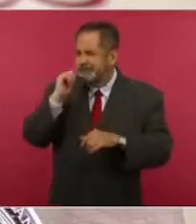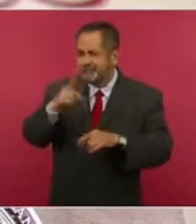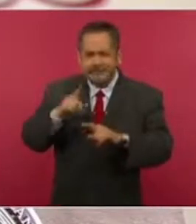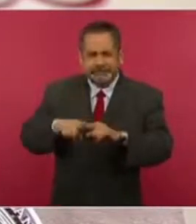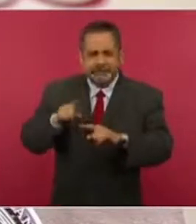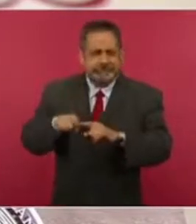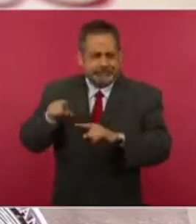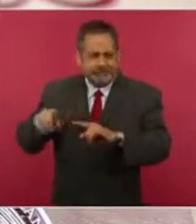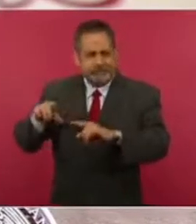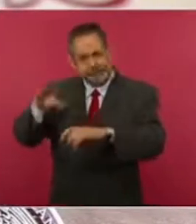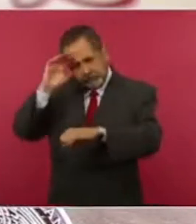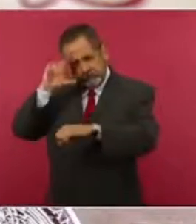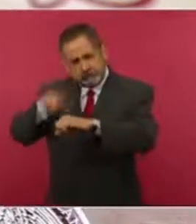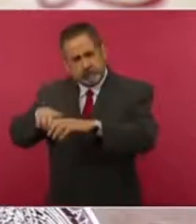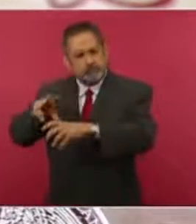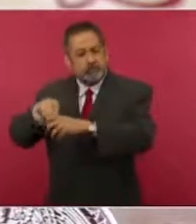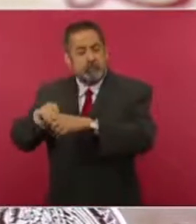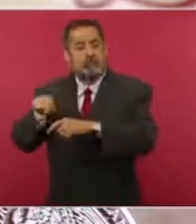Cultura,